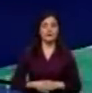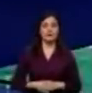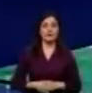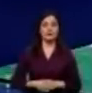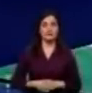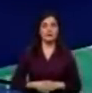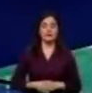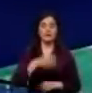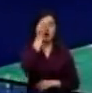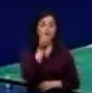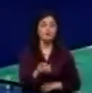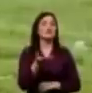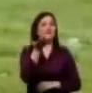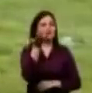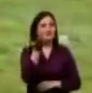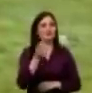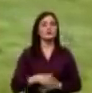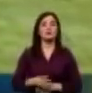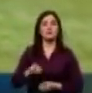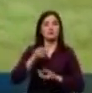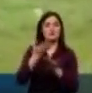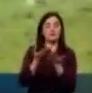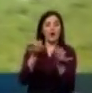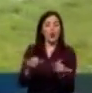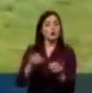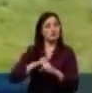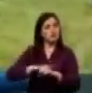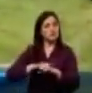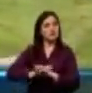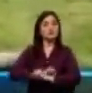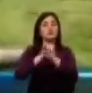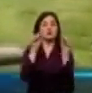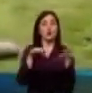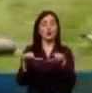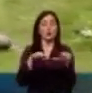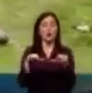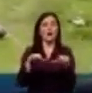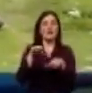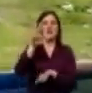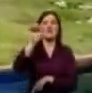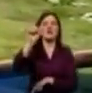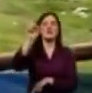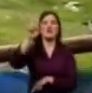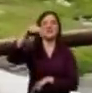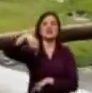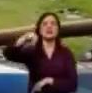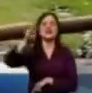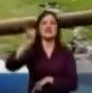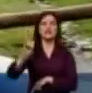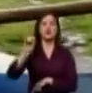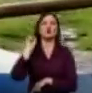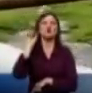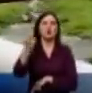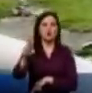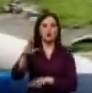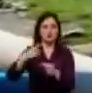¿Qué tal, Gisela? Buenos días para ti también, pues te cuento. A esta hora de la mañana nos encontramos aquí en el sector de la Ciudadela Tarqui, esto es al sur de Quito.